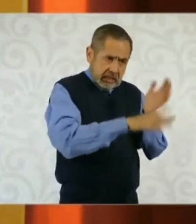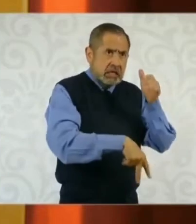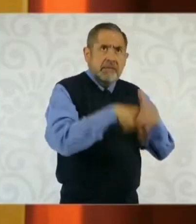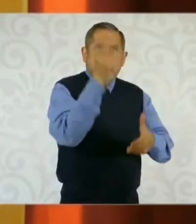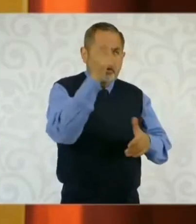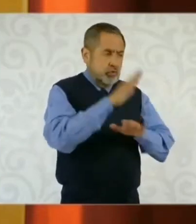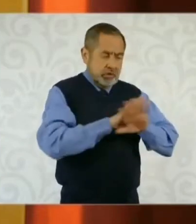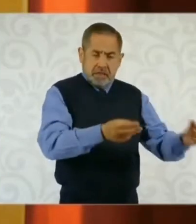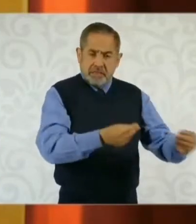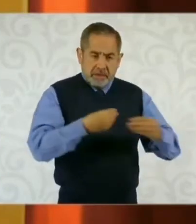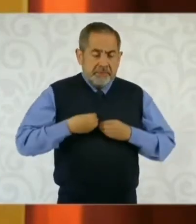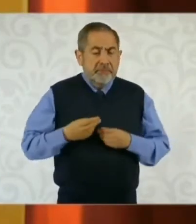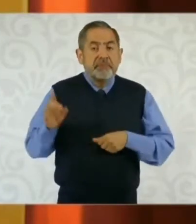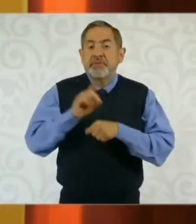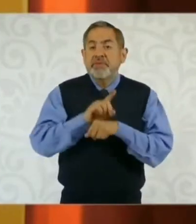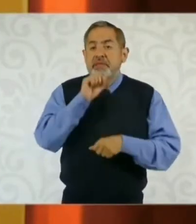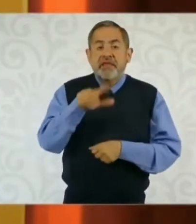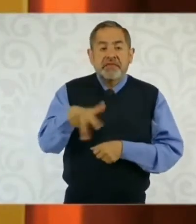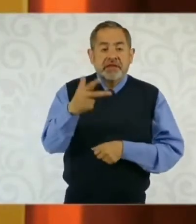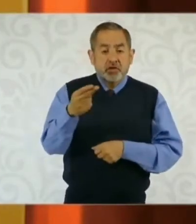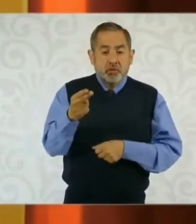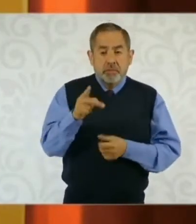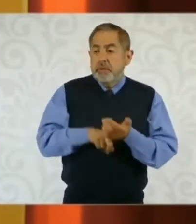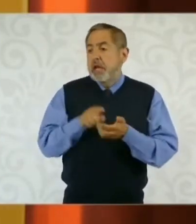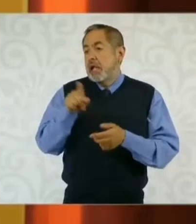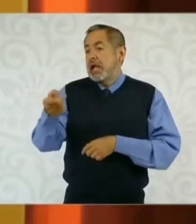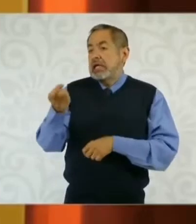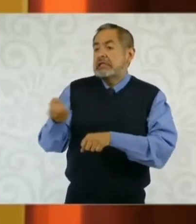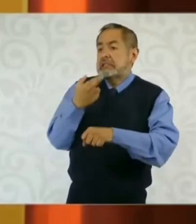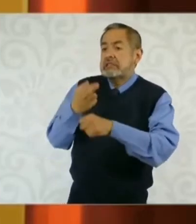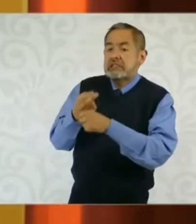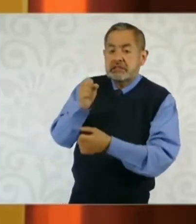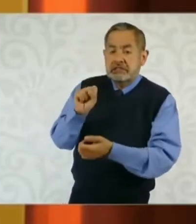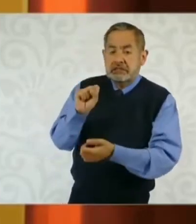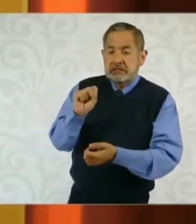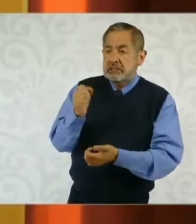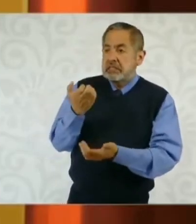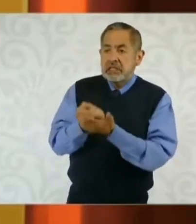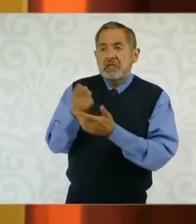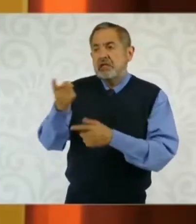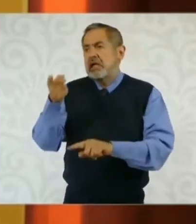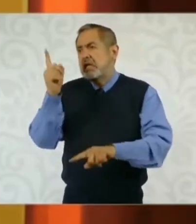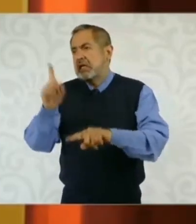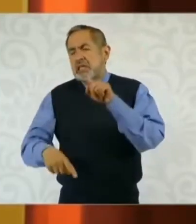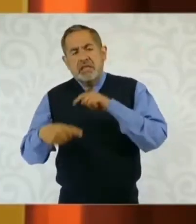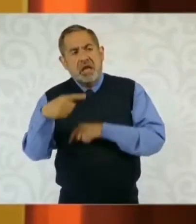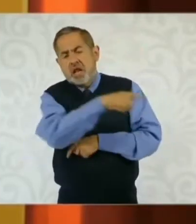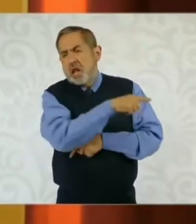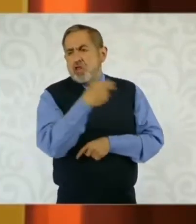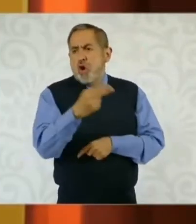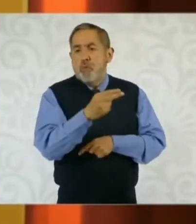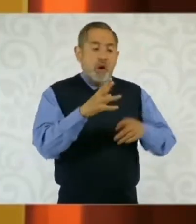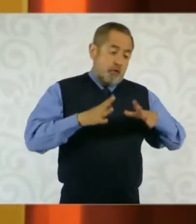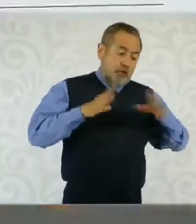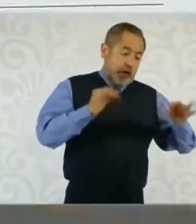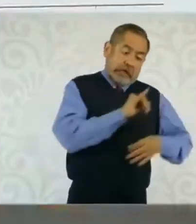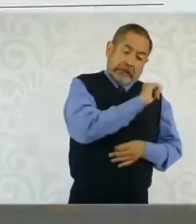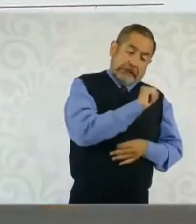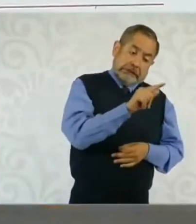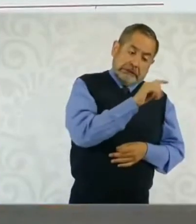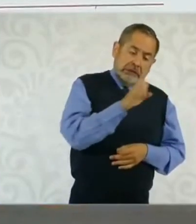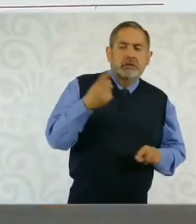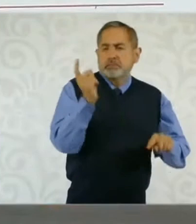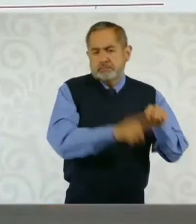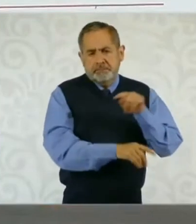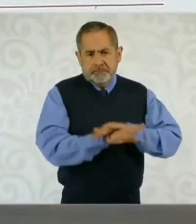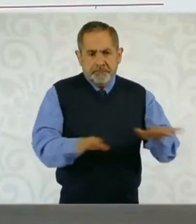13 de noviembre solicitamos a la Secretaría de Economía revocar el nombre Fundación ISSSTE. El 6 de enero